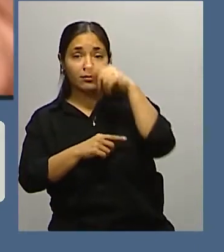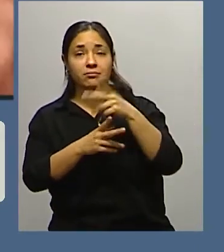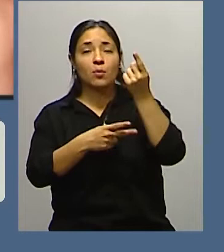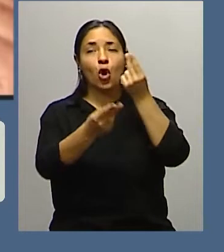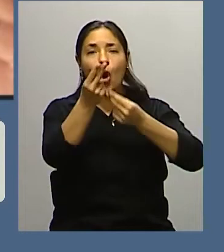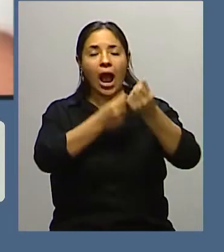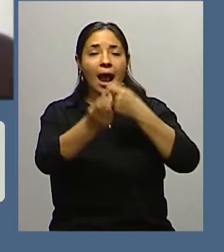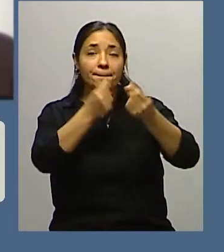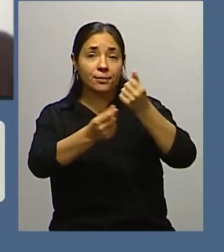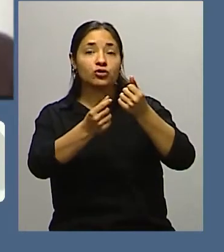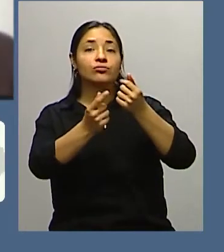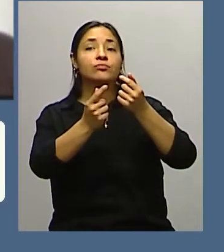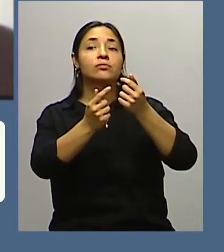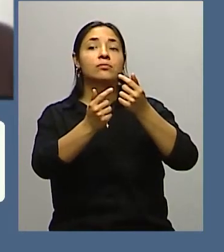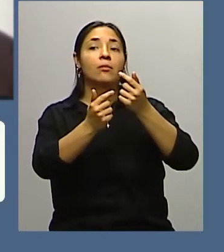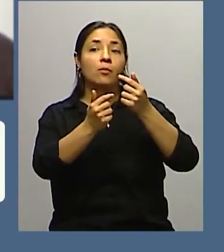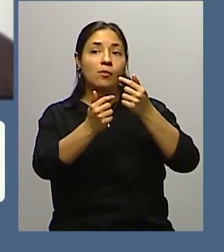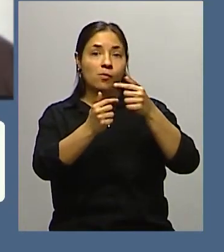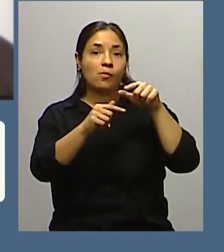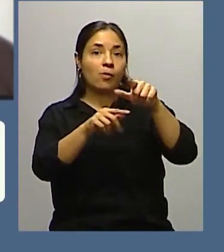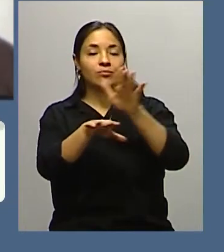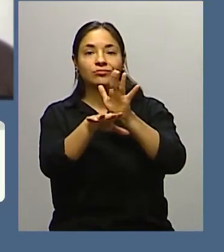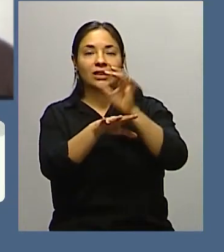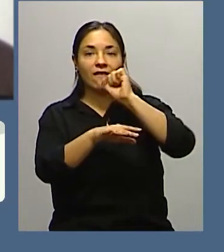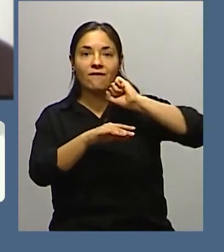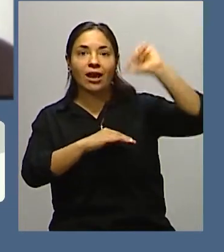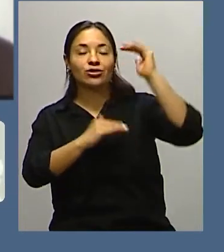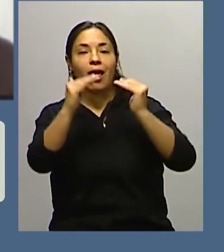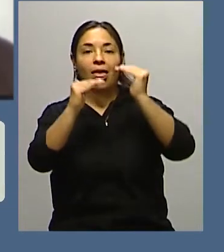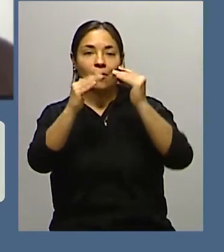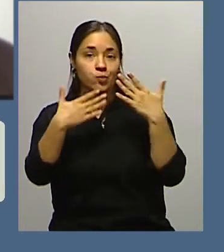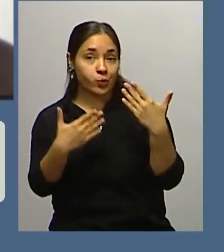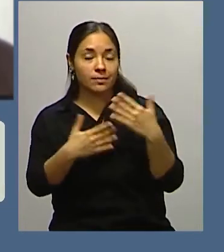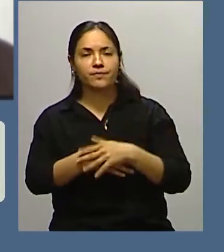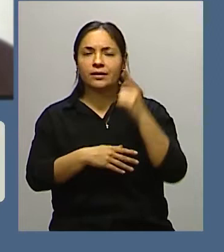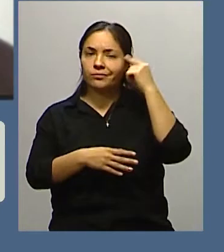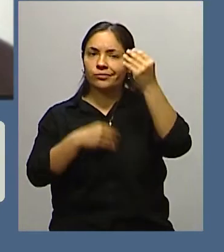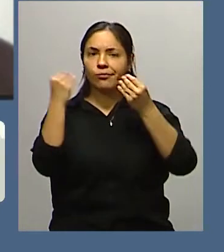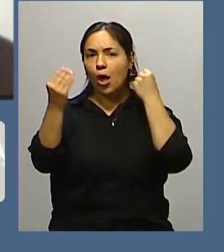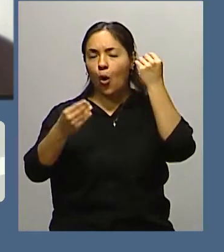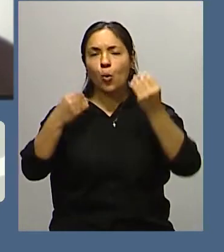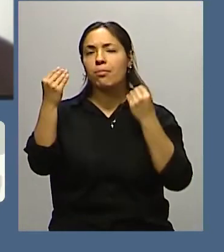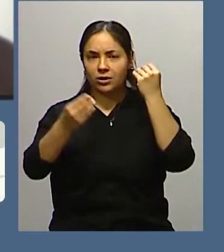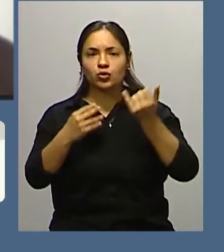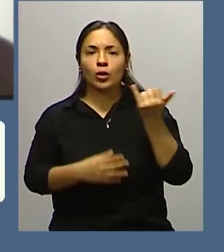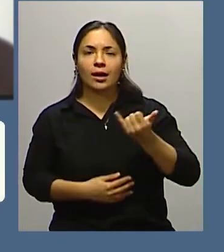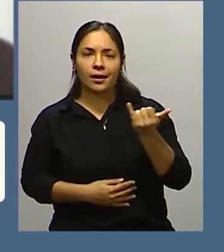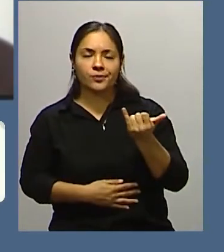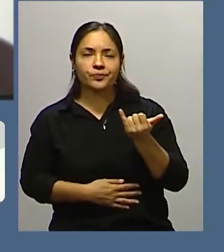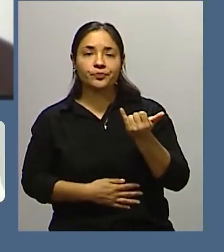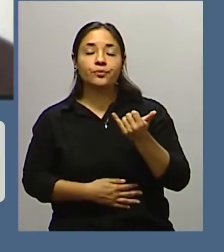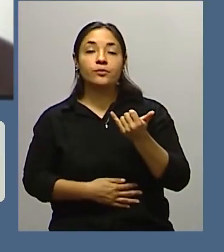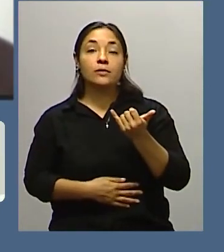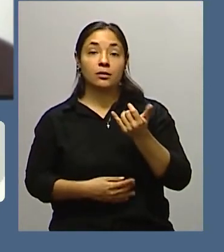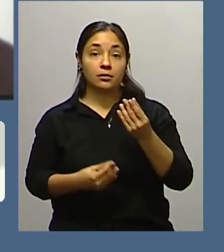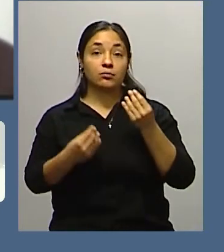tienen uh-huh. flotación cambiaria, apreciaron, eso ayuda a contener la presión inflacionaria, pero hubo una preocupación muy fuerte por